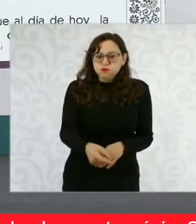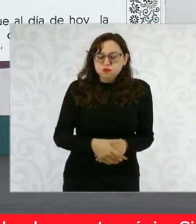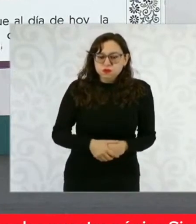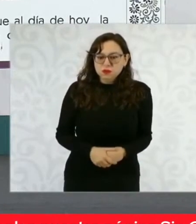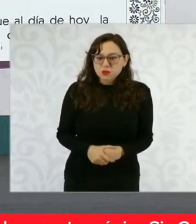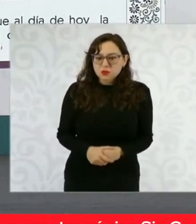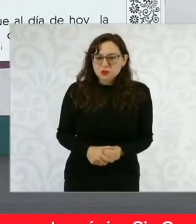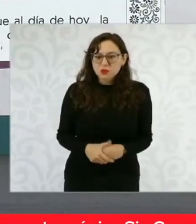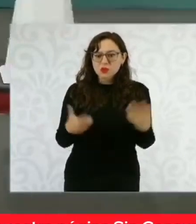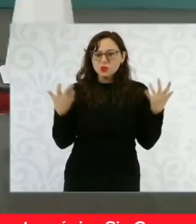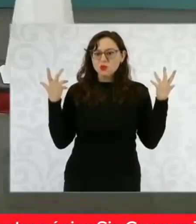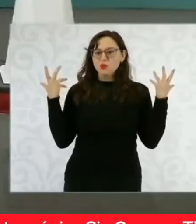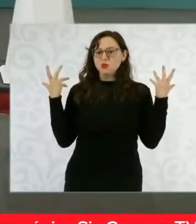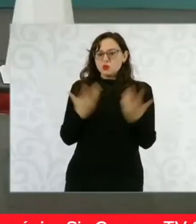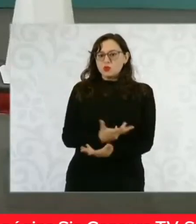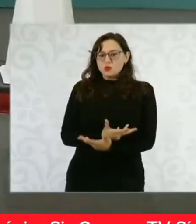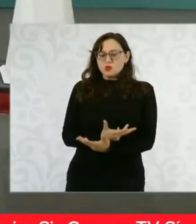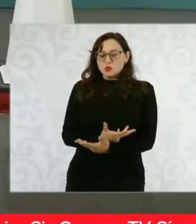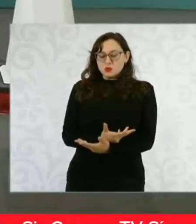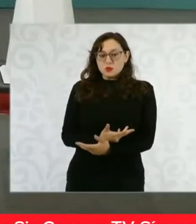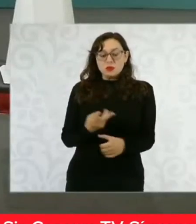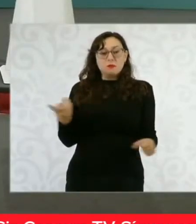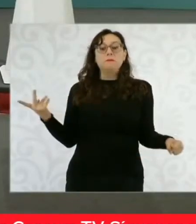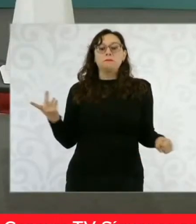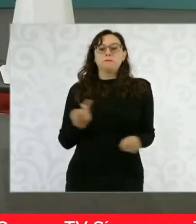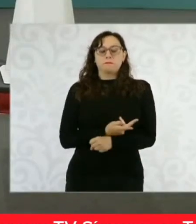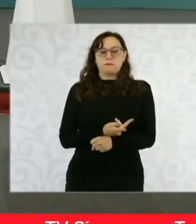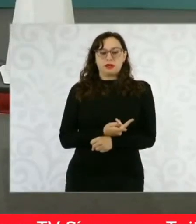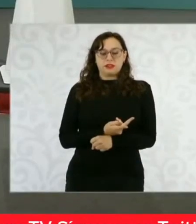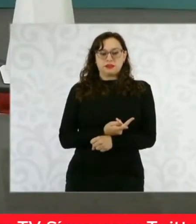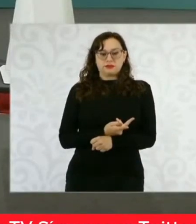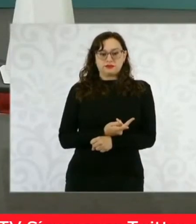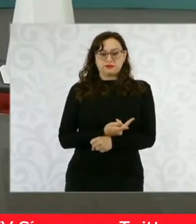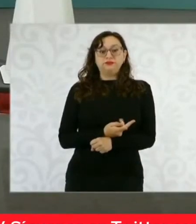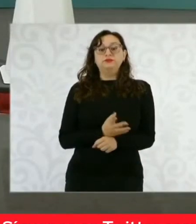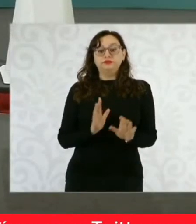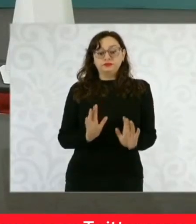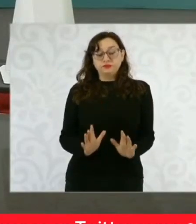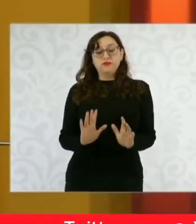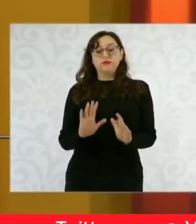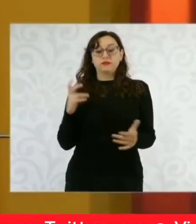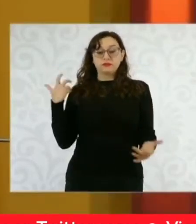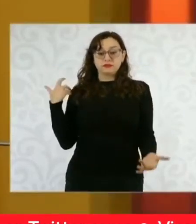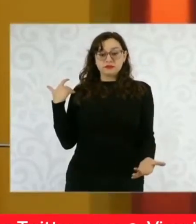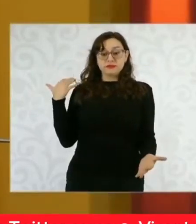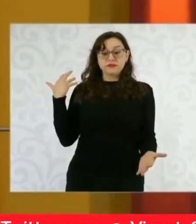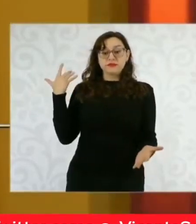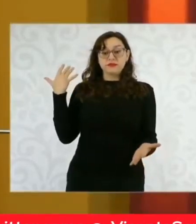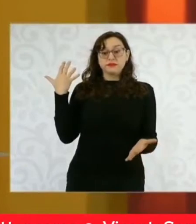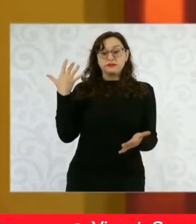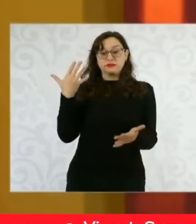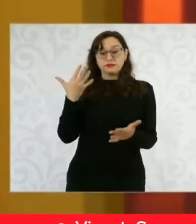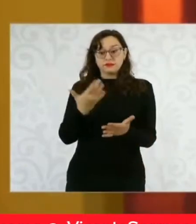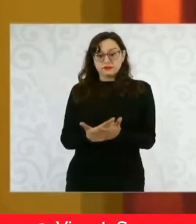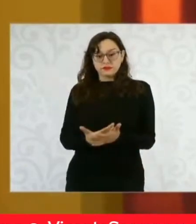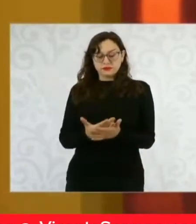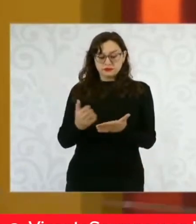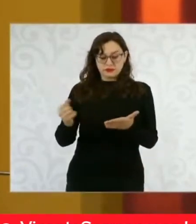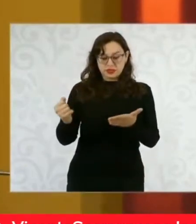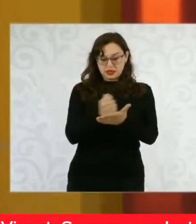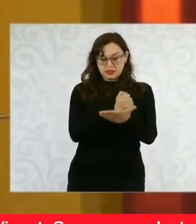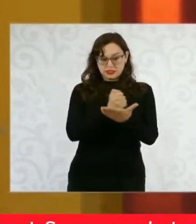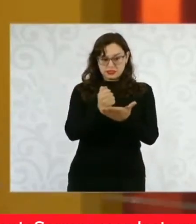El resultado de este diseño de financiamiento provocó que al día de hoy la cartera del